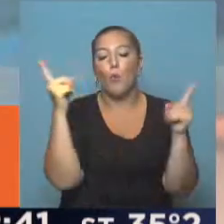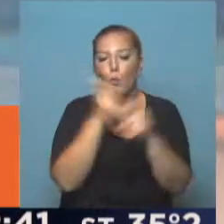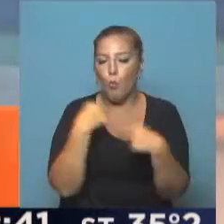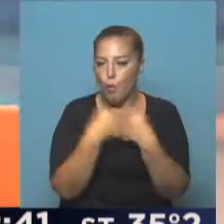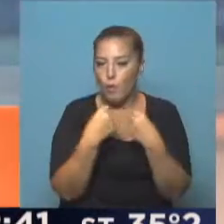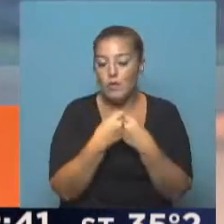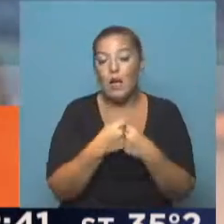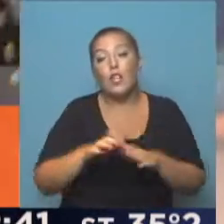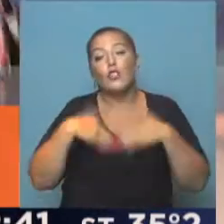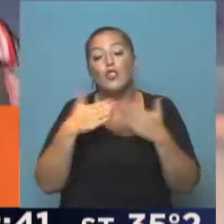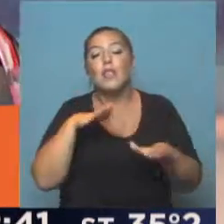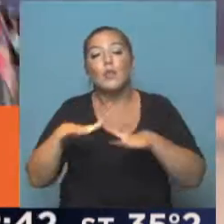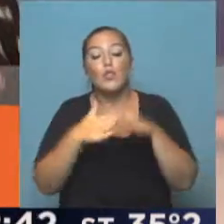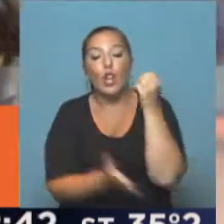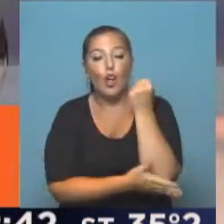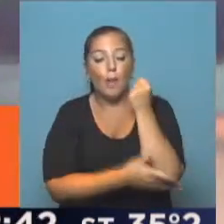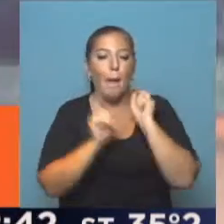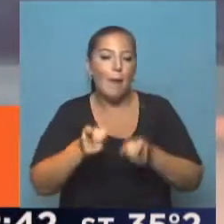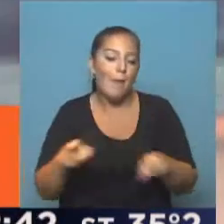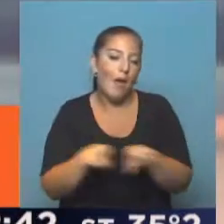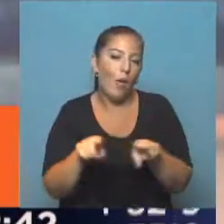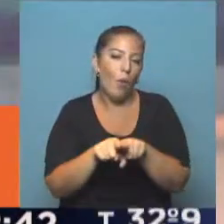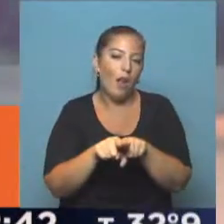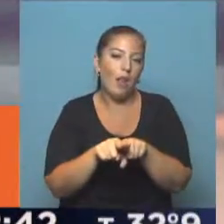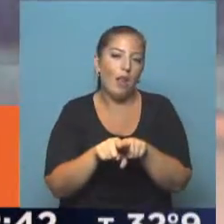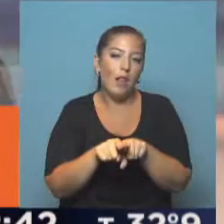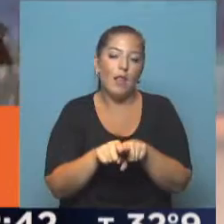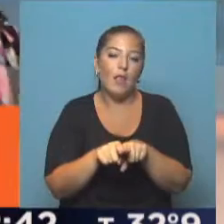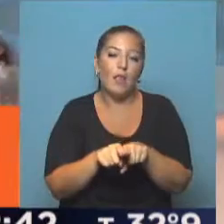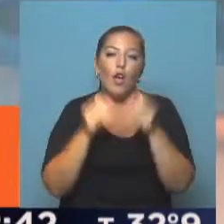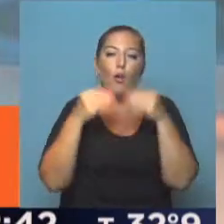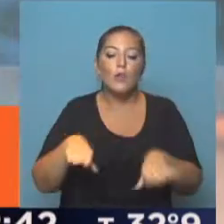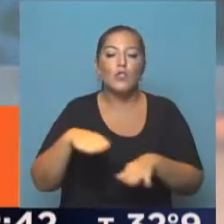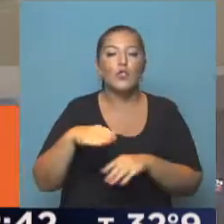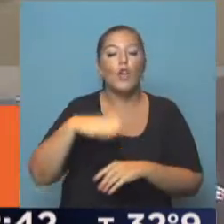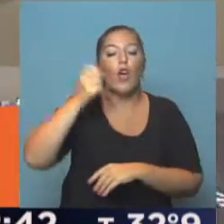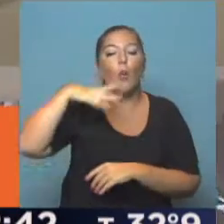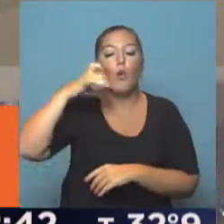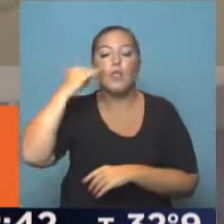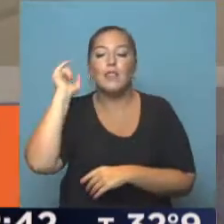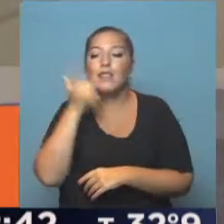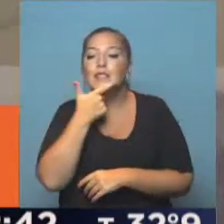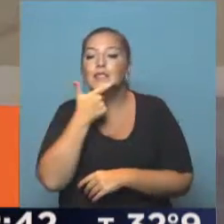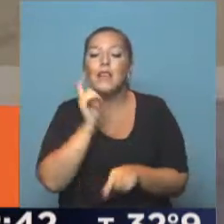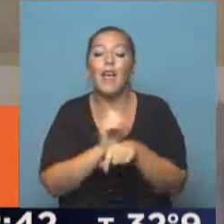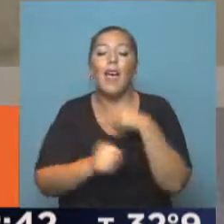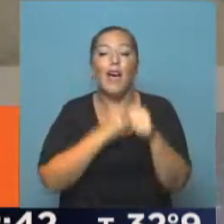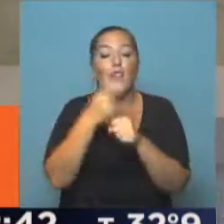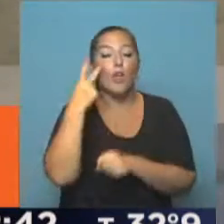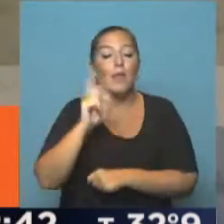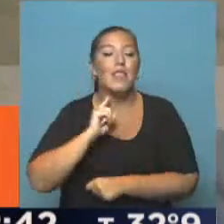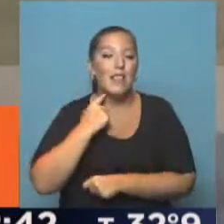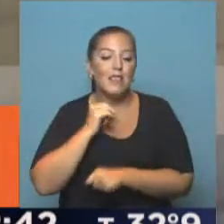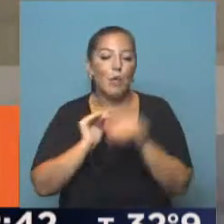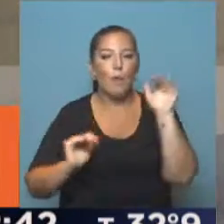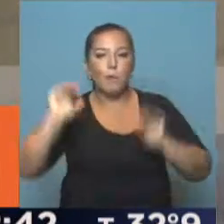igual que otros gobiernos latinoamericanos, no es la misma que en el periodo del boom de los commodities, que hasta 2013 les dio ventajas comparativas